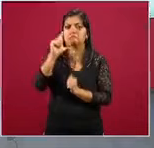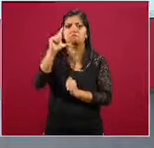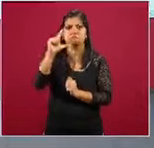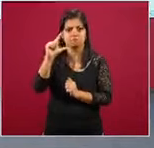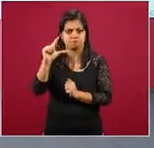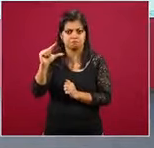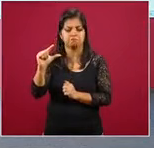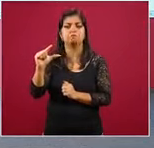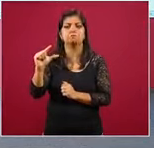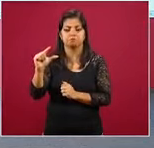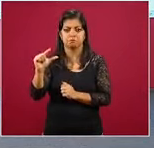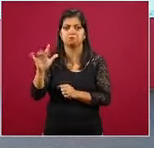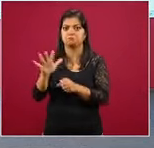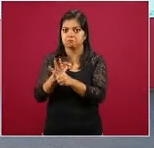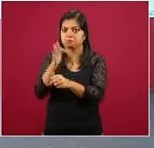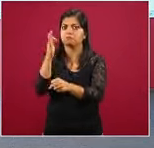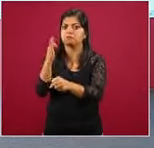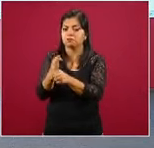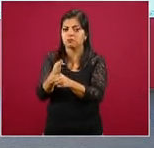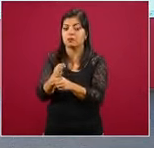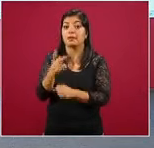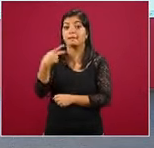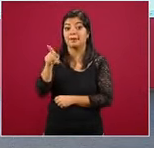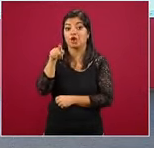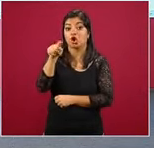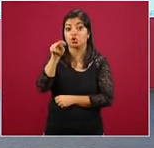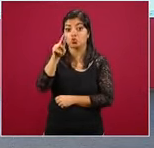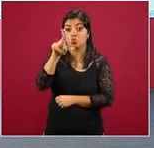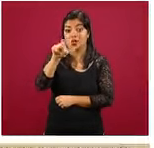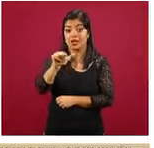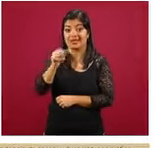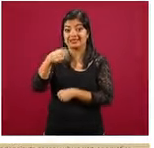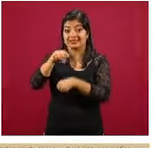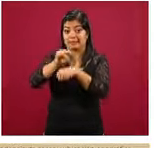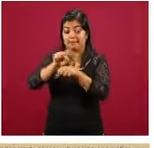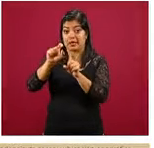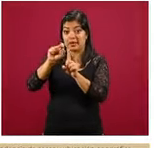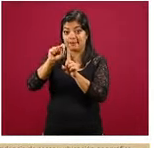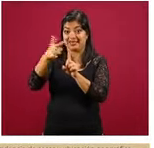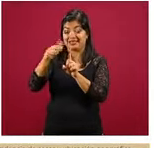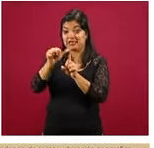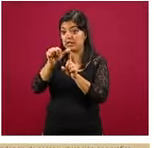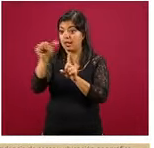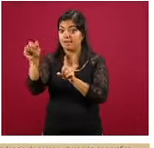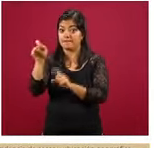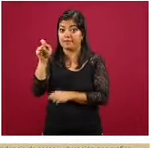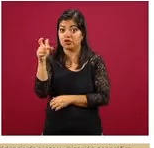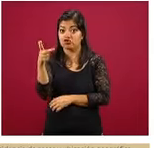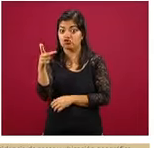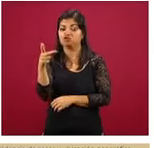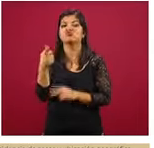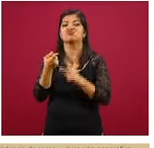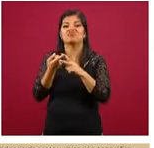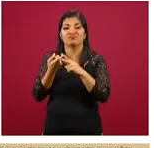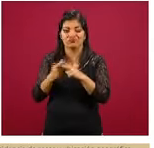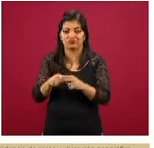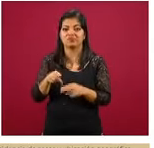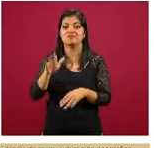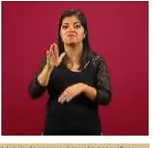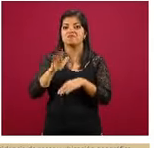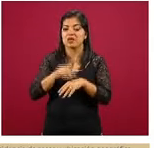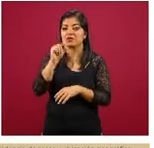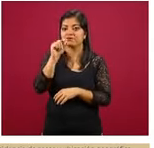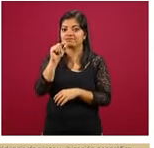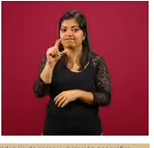importante. Sin embargo, veamos que también Tula de la semana 27 a la 28 también empieza a tener nuevamente un incremento.